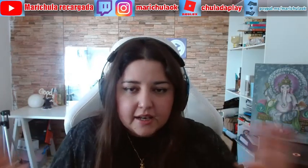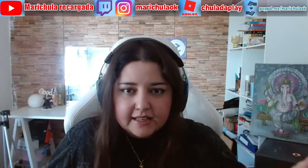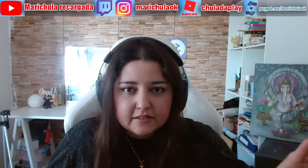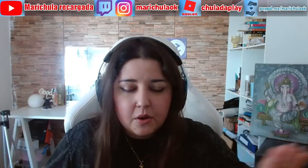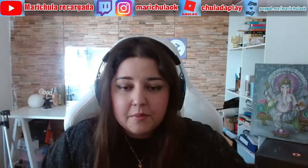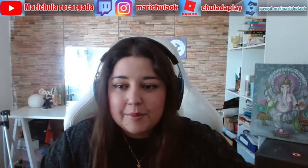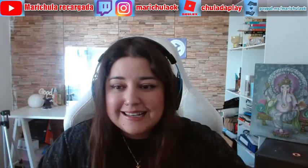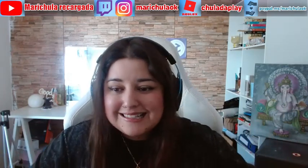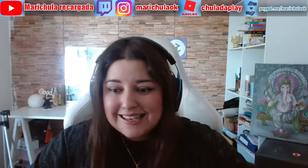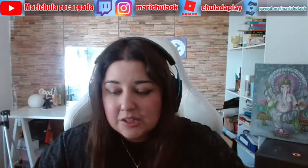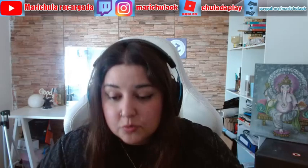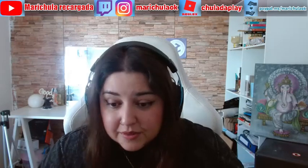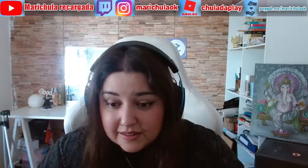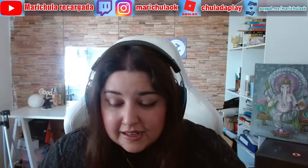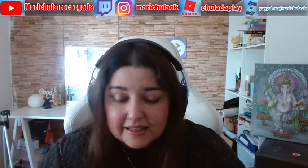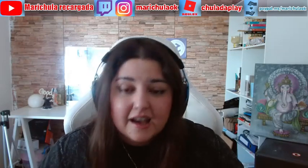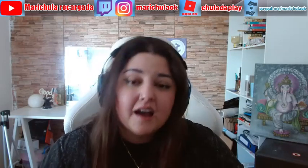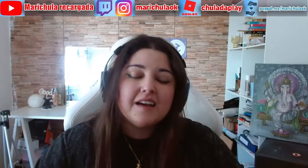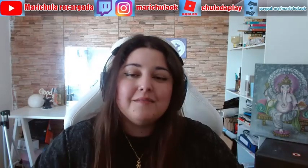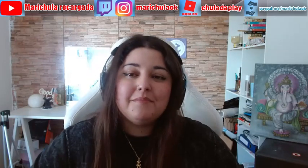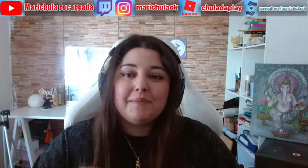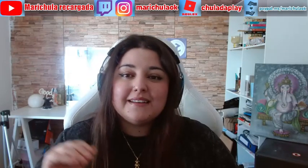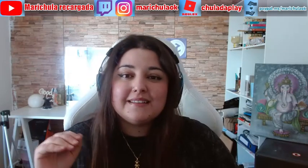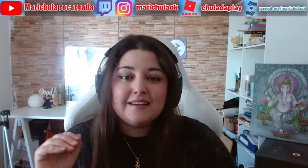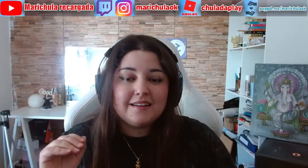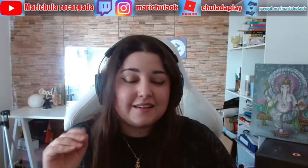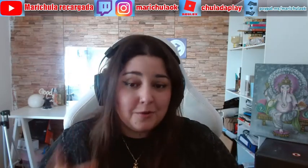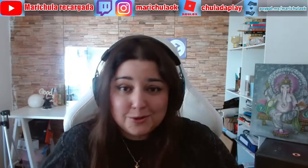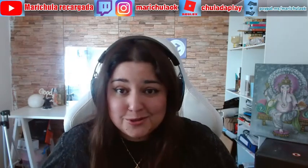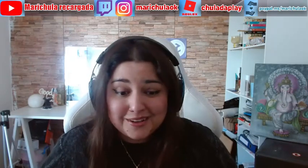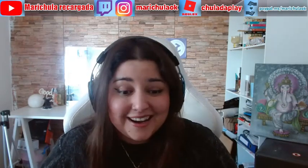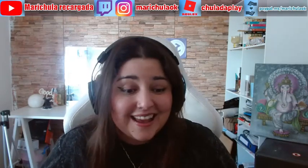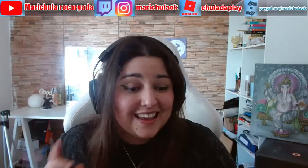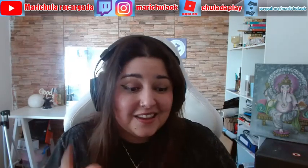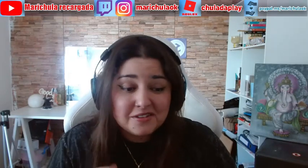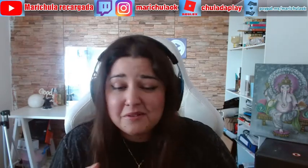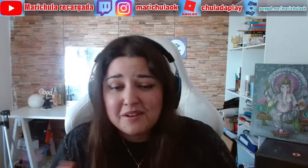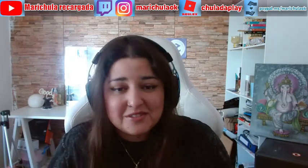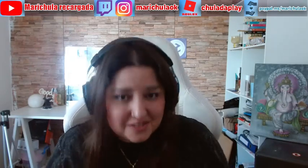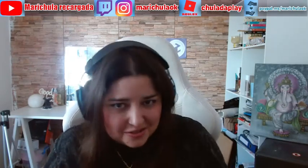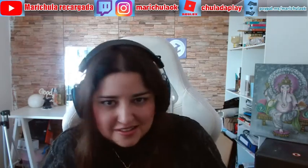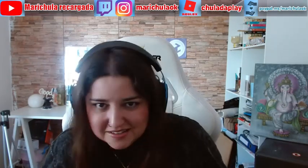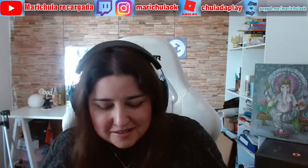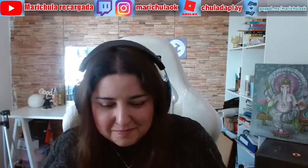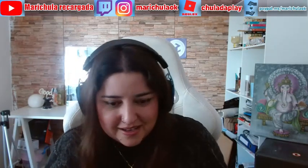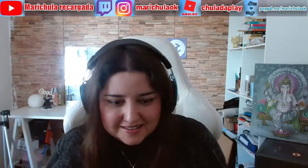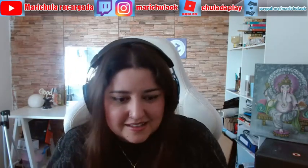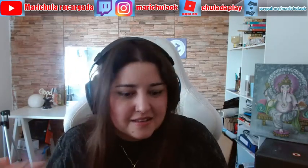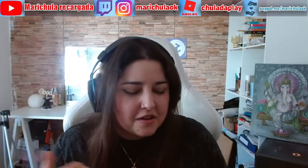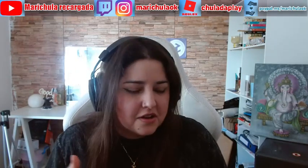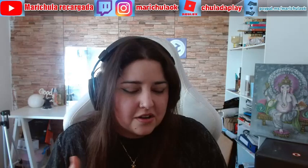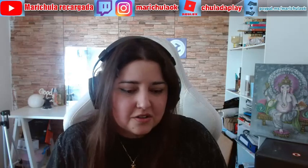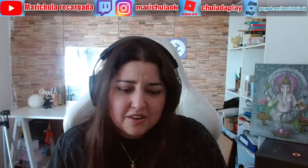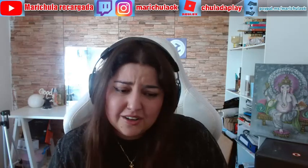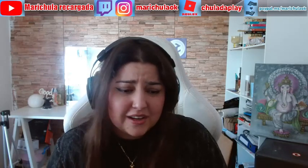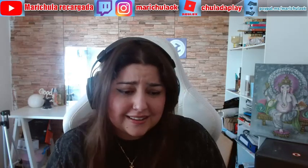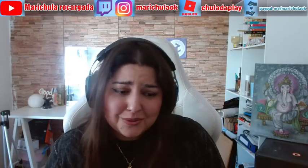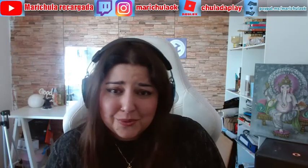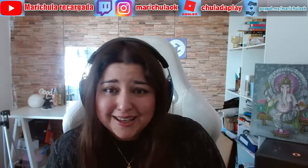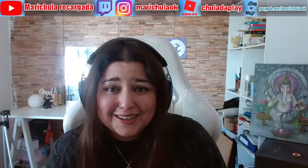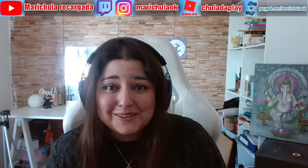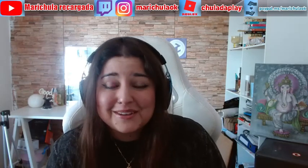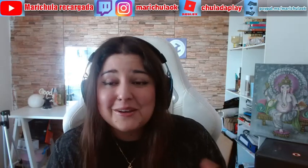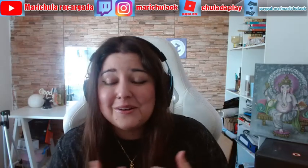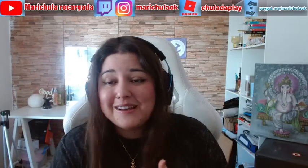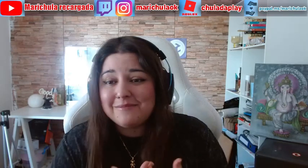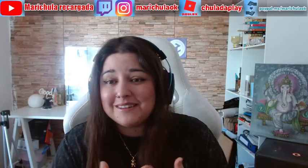binario, listo. Me parece estupenda la idea, me parece revolucionaria y quiero saber cuáles son esos 16 países. No creo que esté